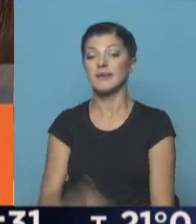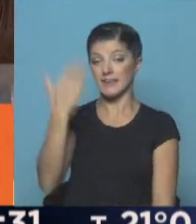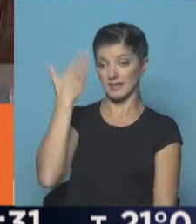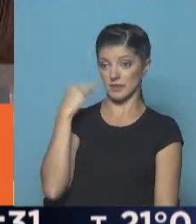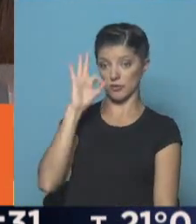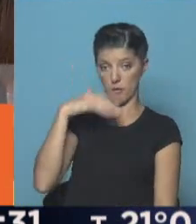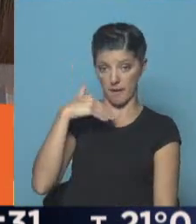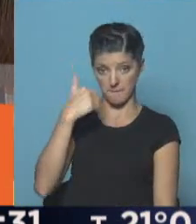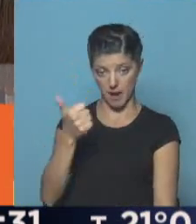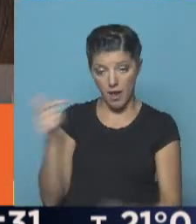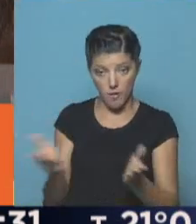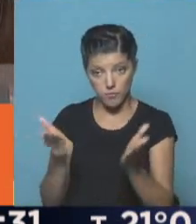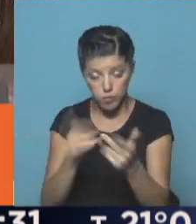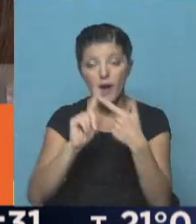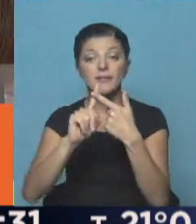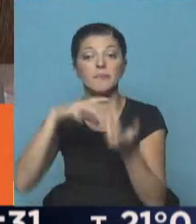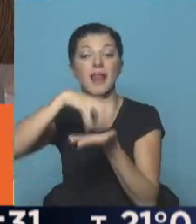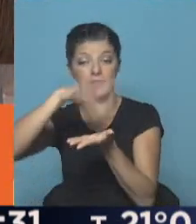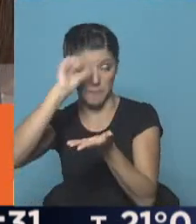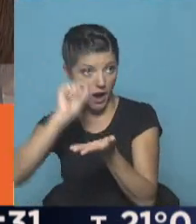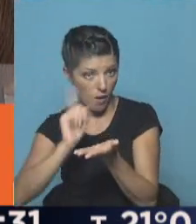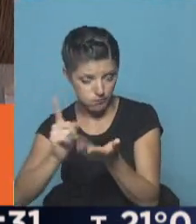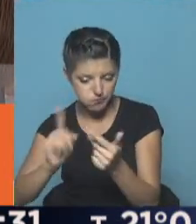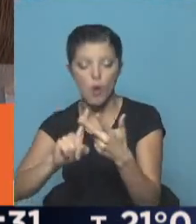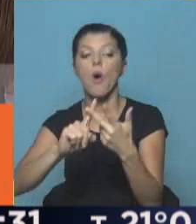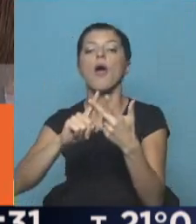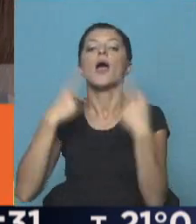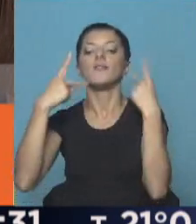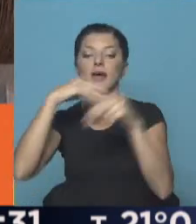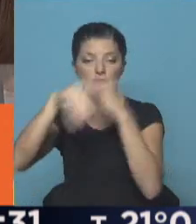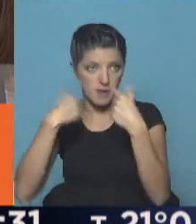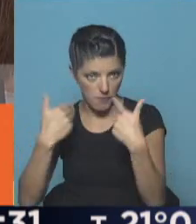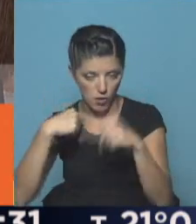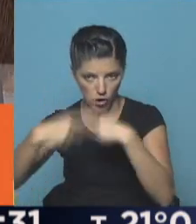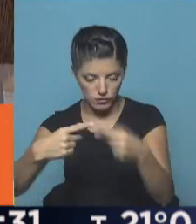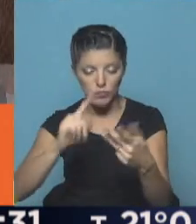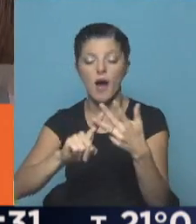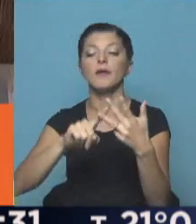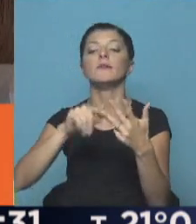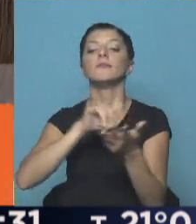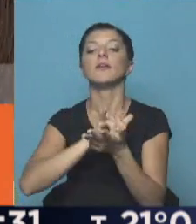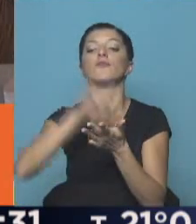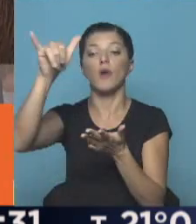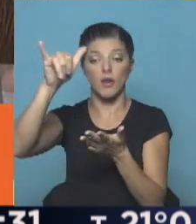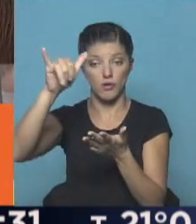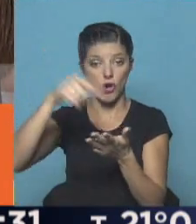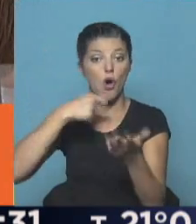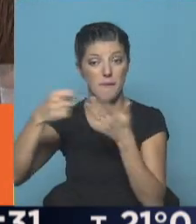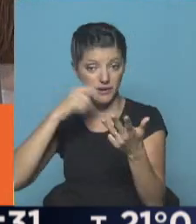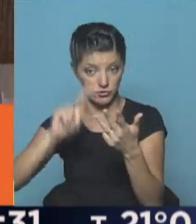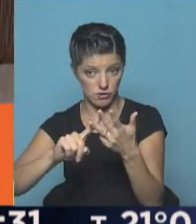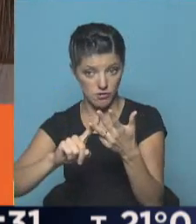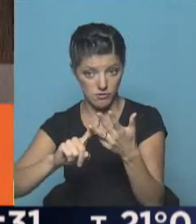con La Habana, reapertura de las embajadas también queda, viajes de familias también quedan, los vuelos comerciales,